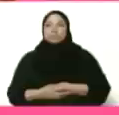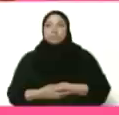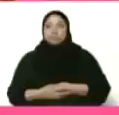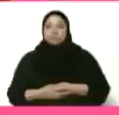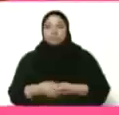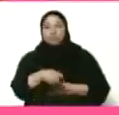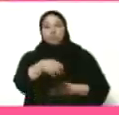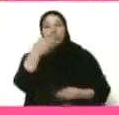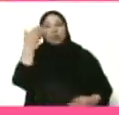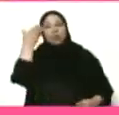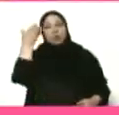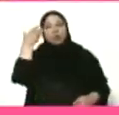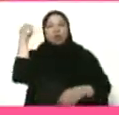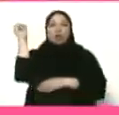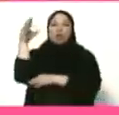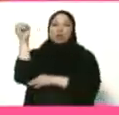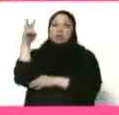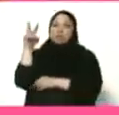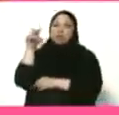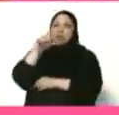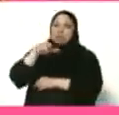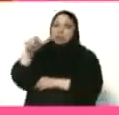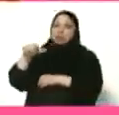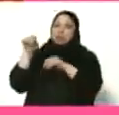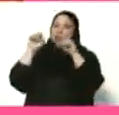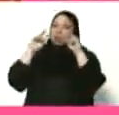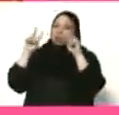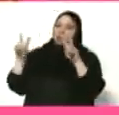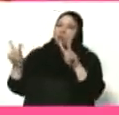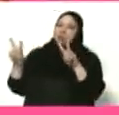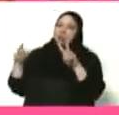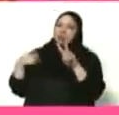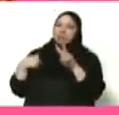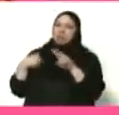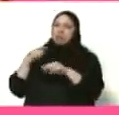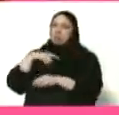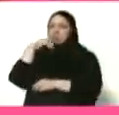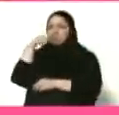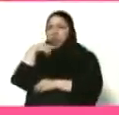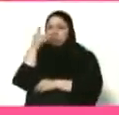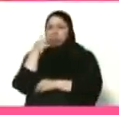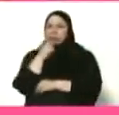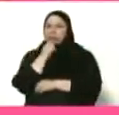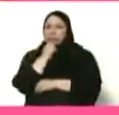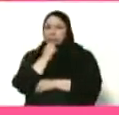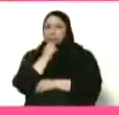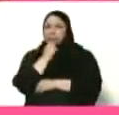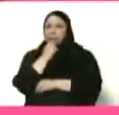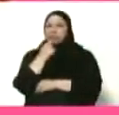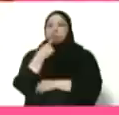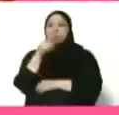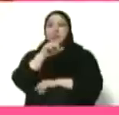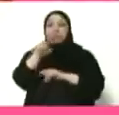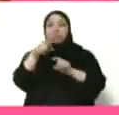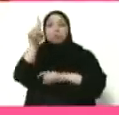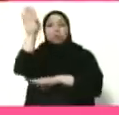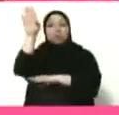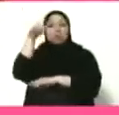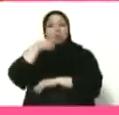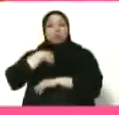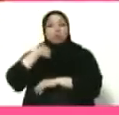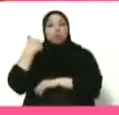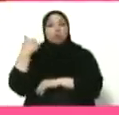Ustedes nos ven en la asamblea, ¿verdad? A mí me da una vergüenza a veces que uno toma la palabra y ellos terminan votando lo que uno